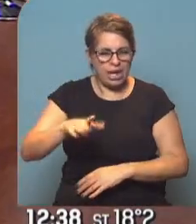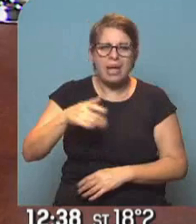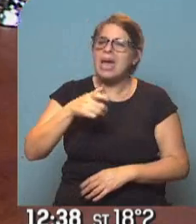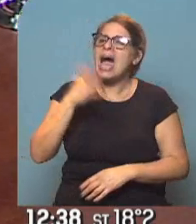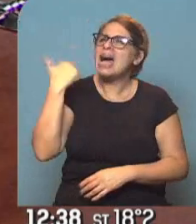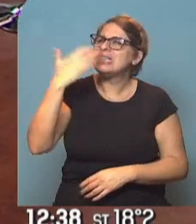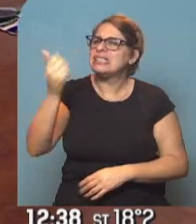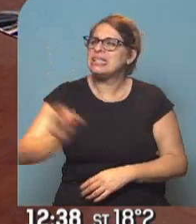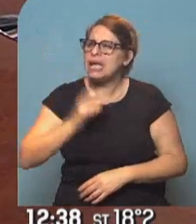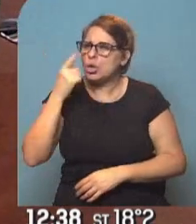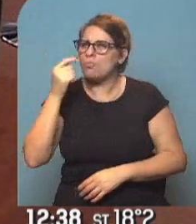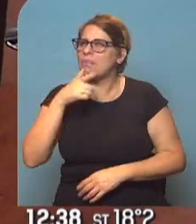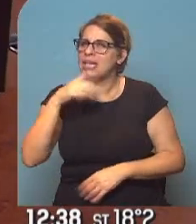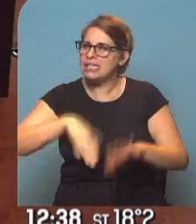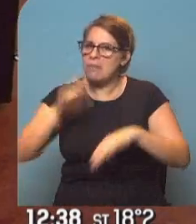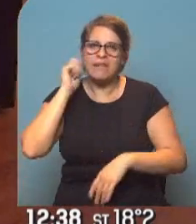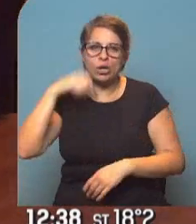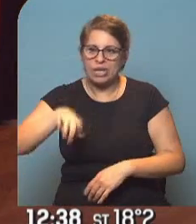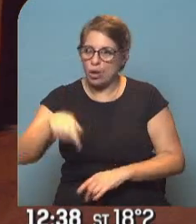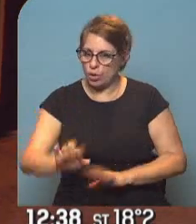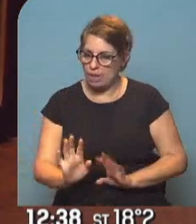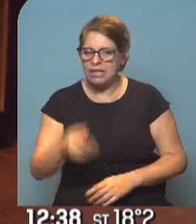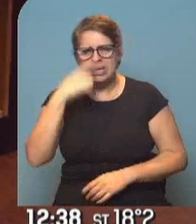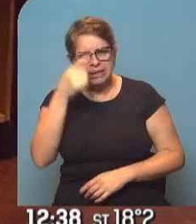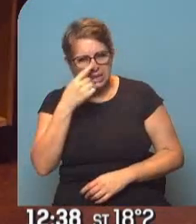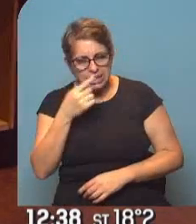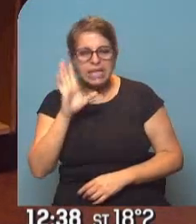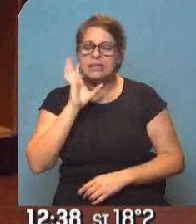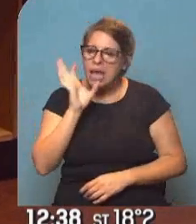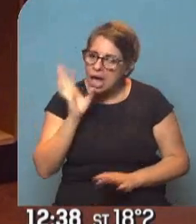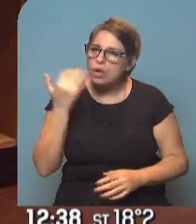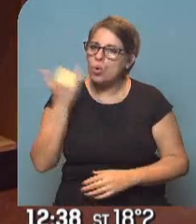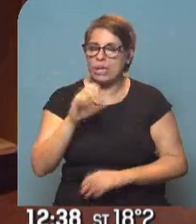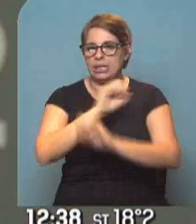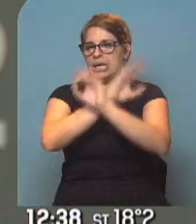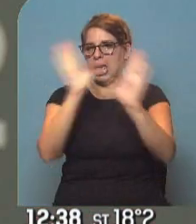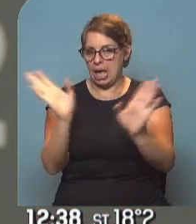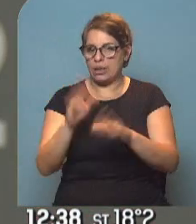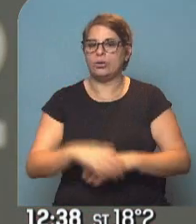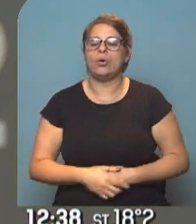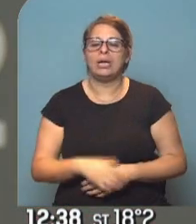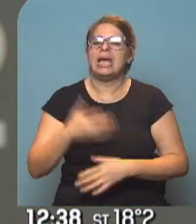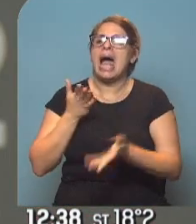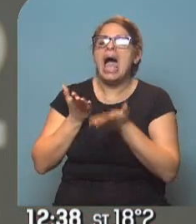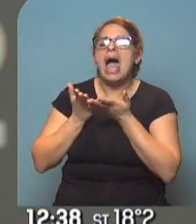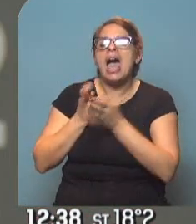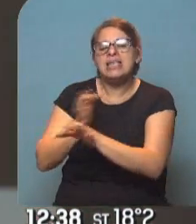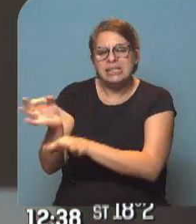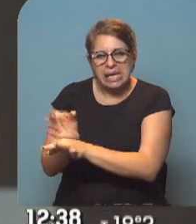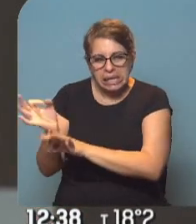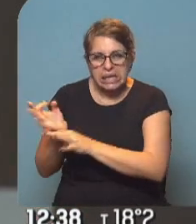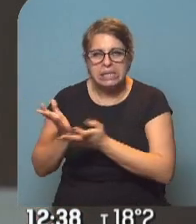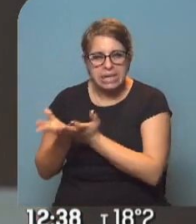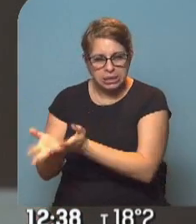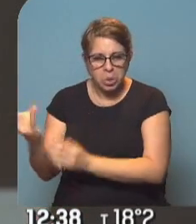de hace 6 años que el de ahora. Es interesante ver también eso, porque hay algo claramente coacheado, asesorado, como